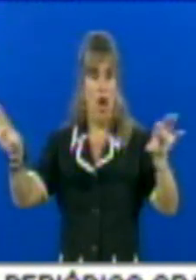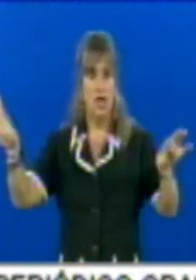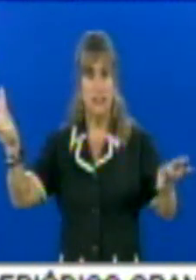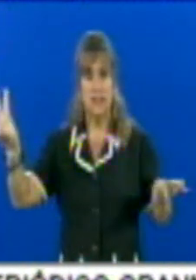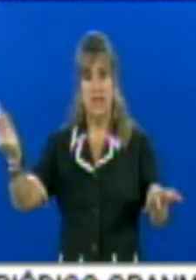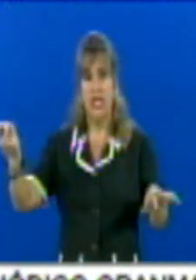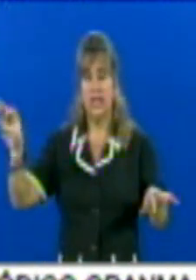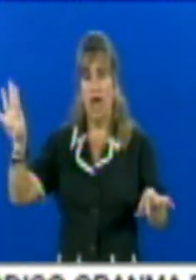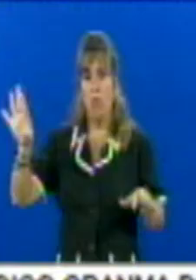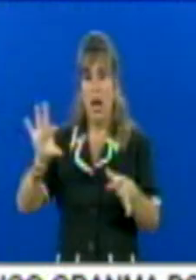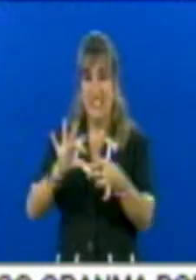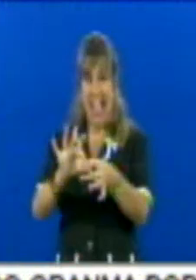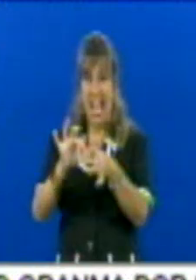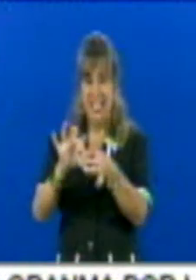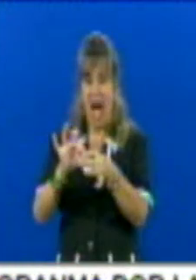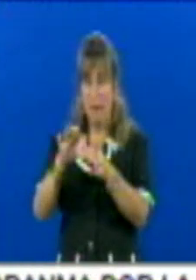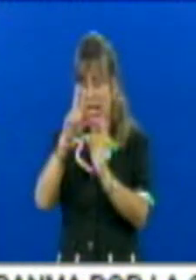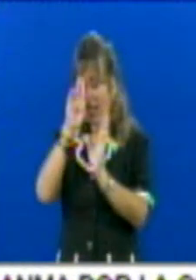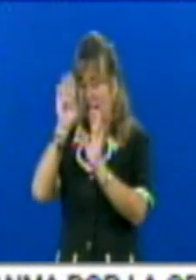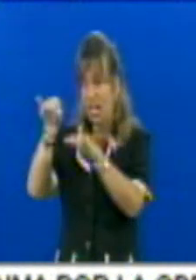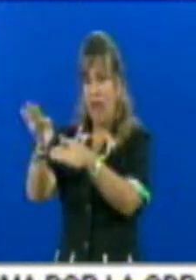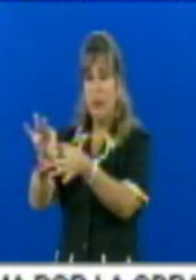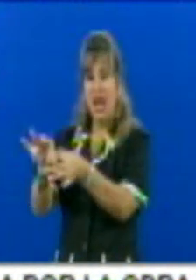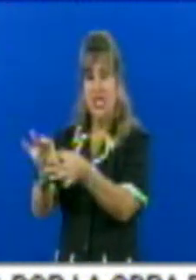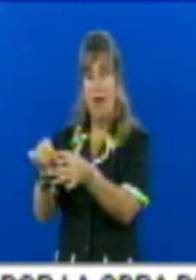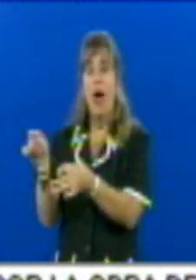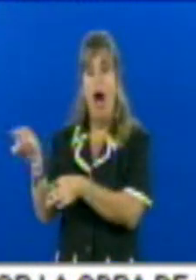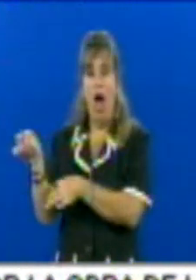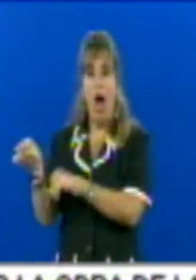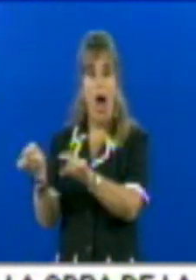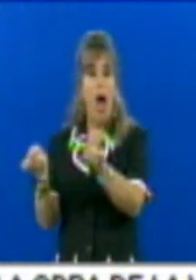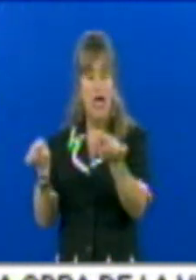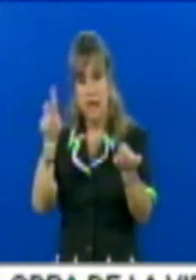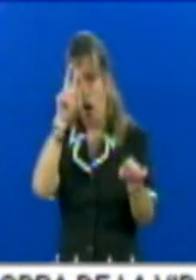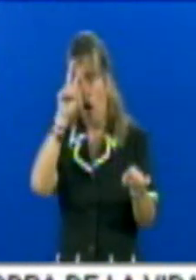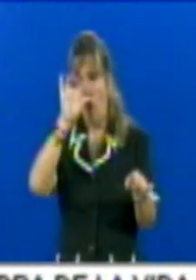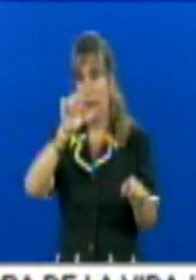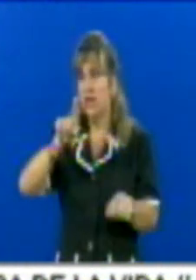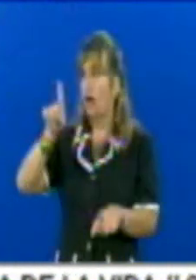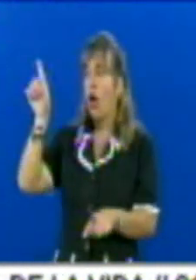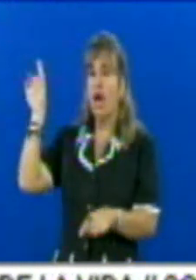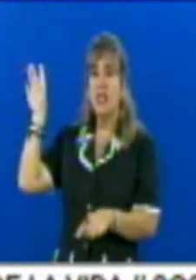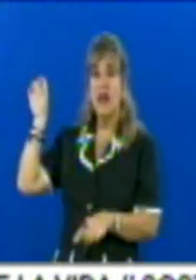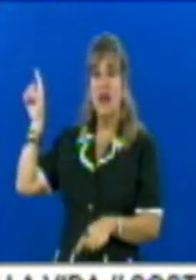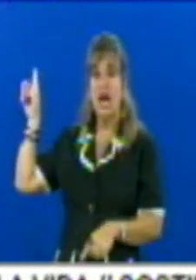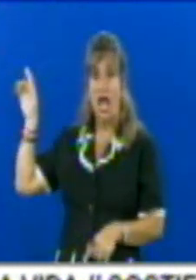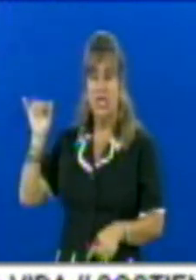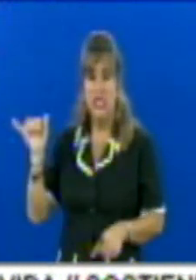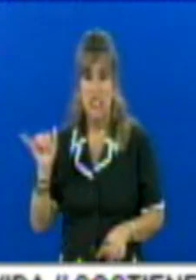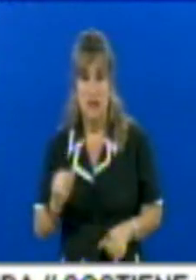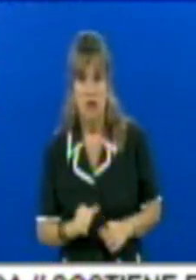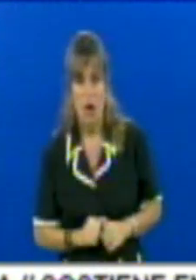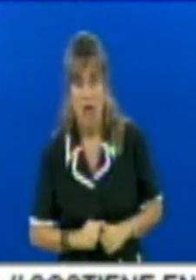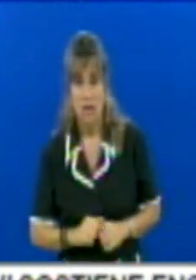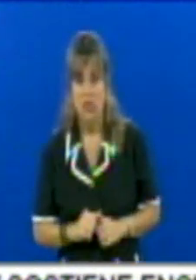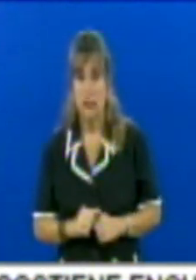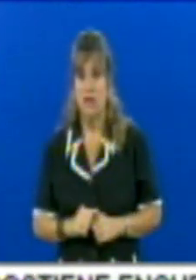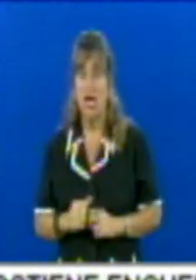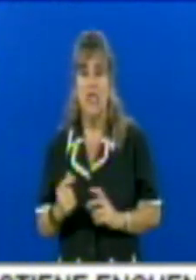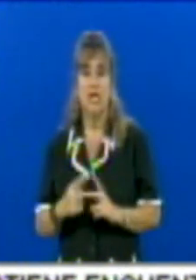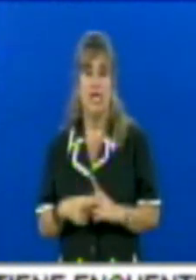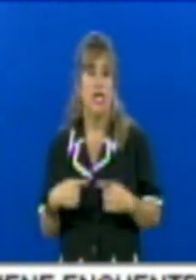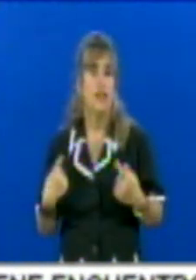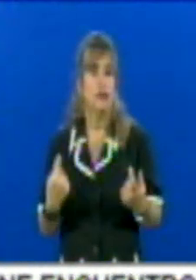camas de terapia intensiva que tienen nuestros hospitales. Estamos hablando del hospital clínico quirúrgico, que también tiene igual cifra, y que